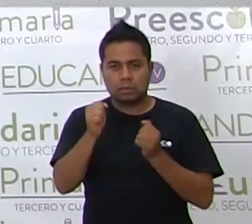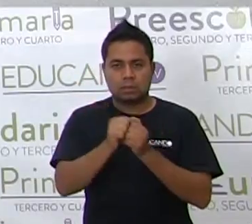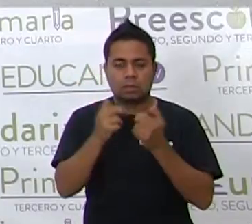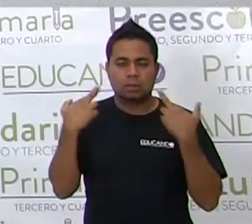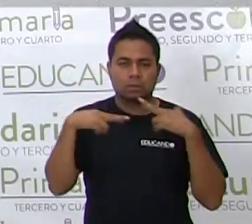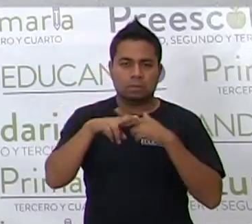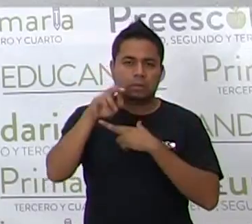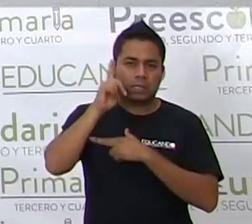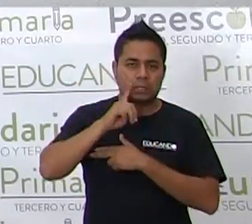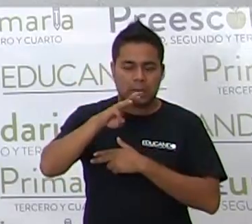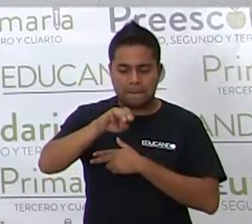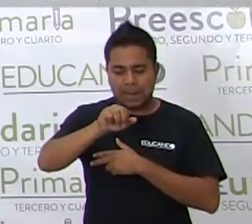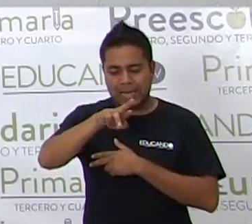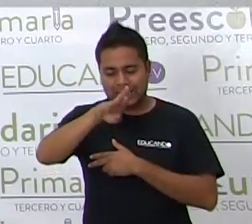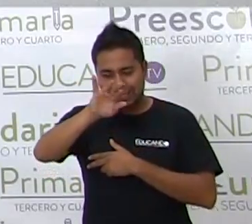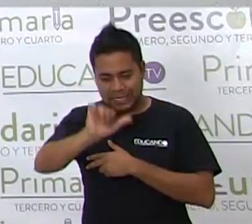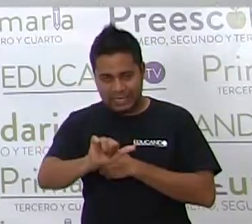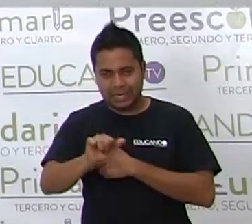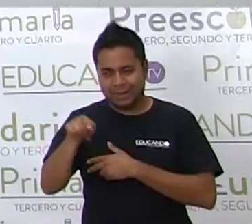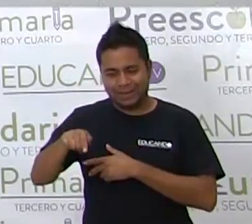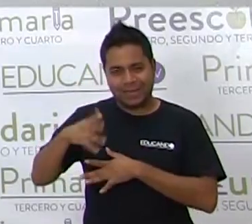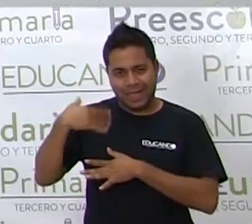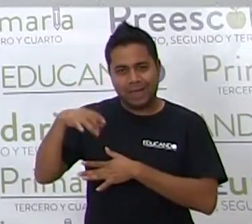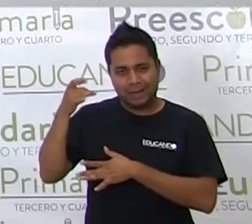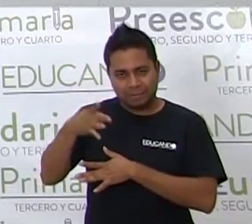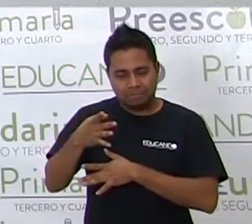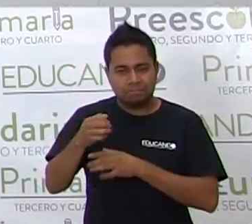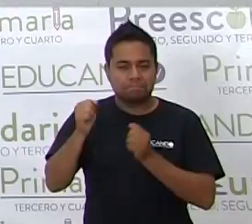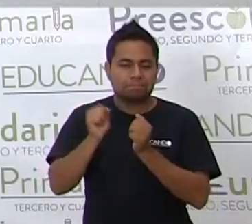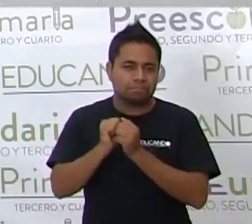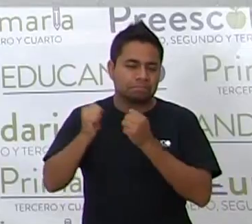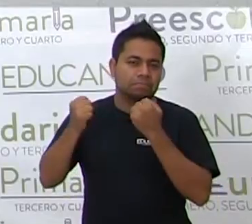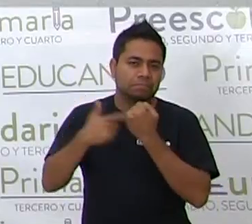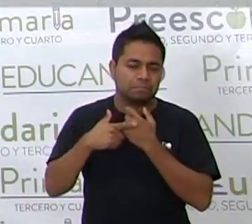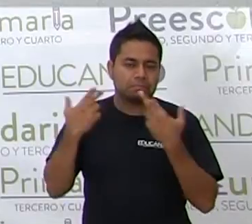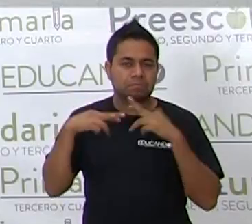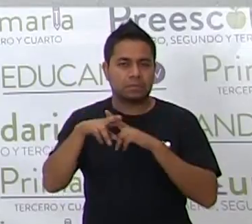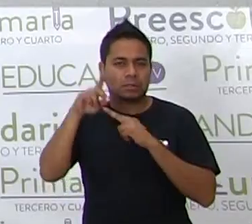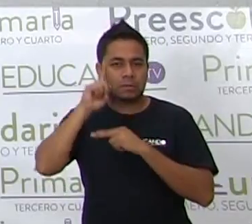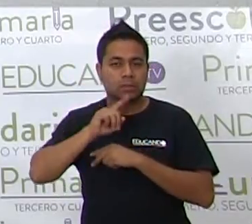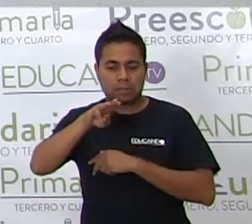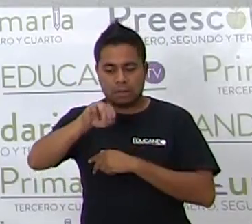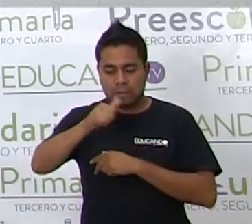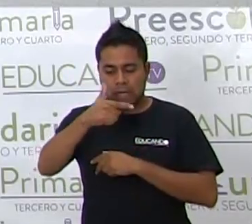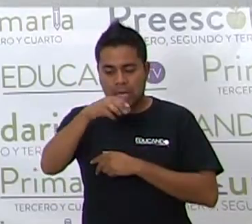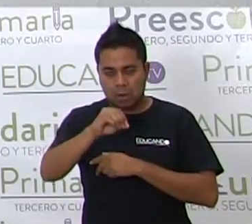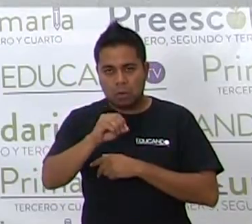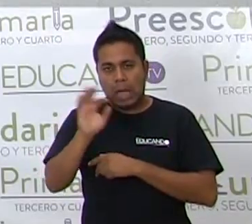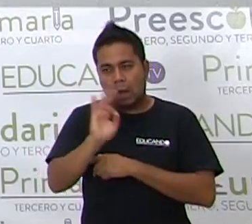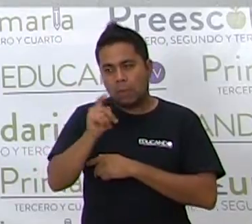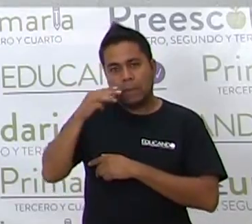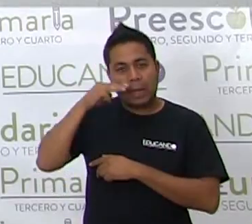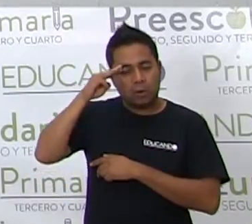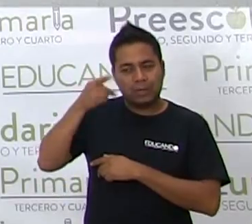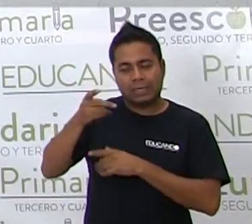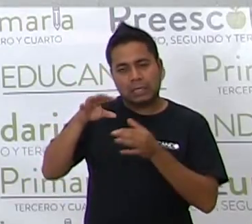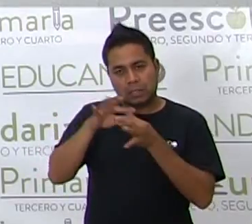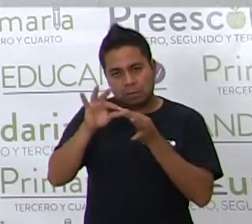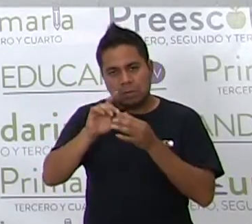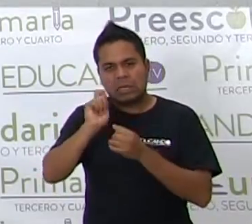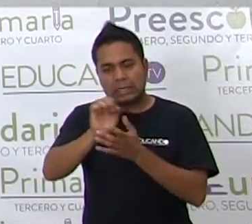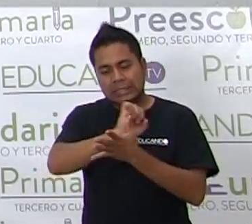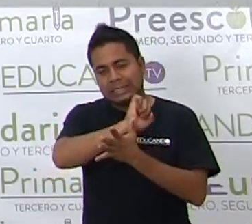María del Carmen, también lo has visto a lo mejor con la maestra Mago, que te ha explicado que es un